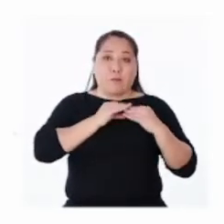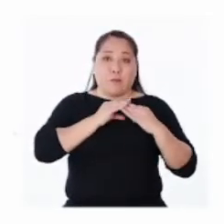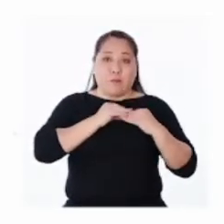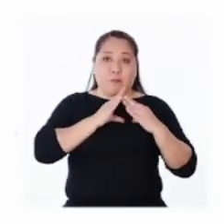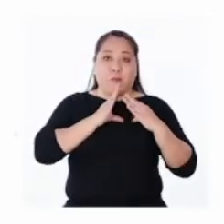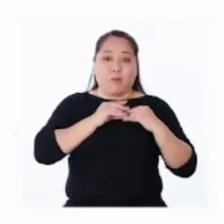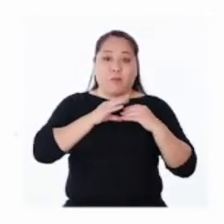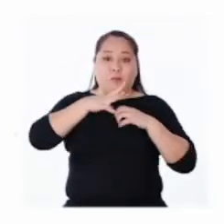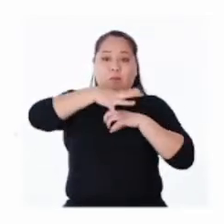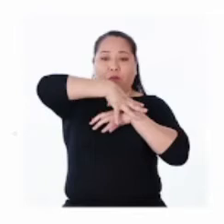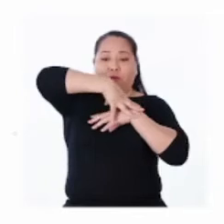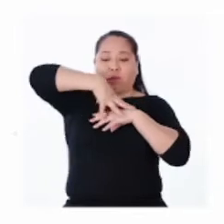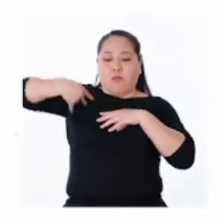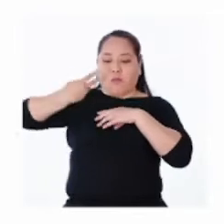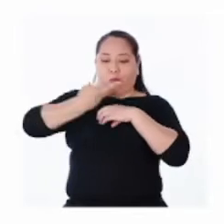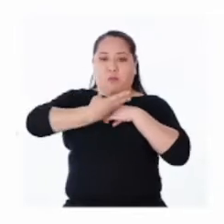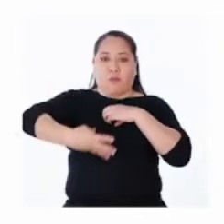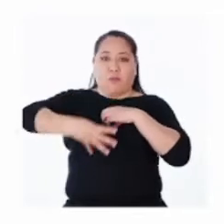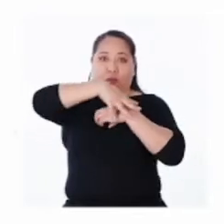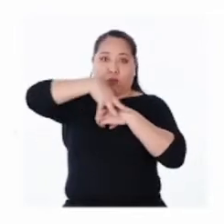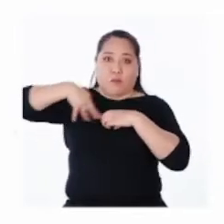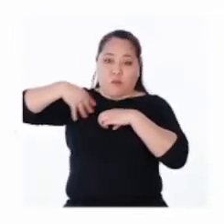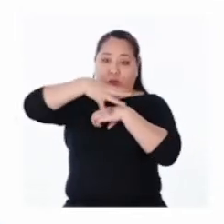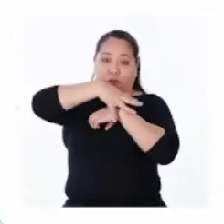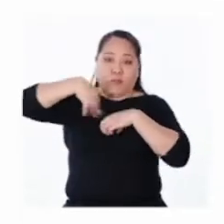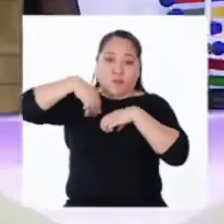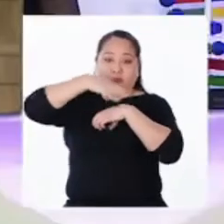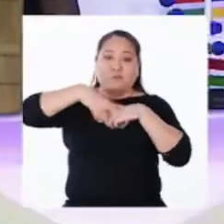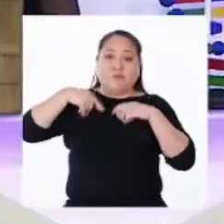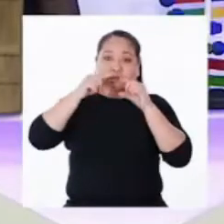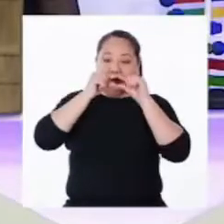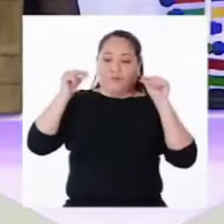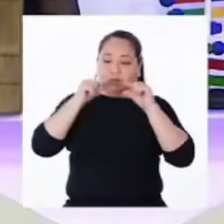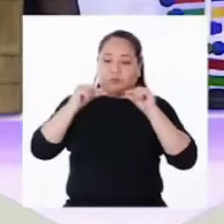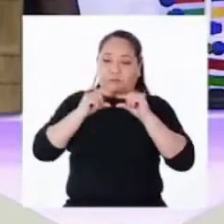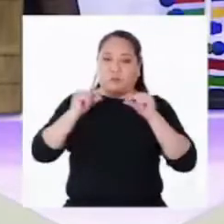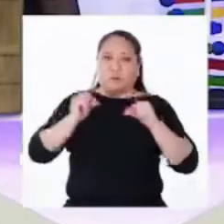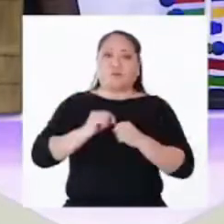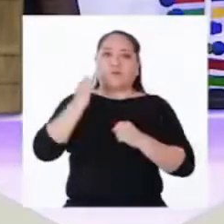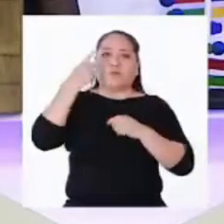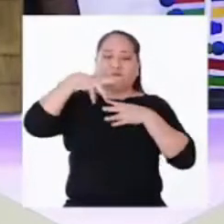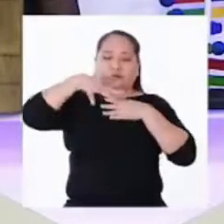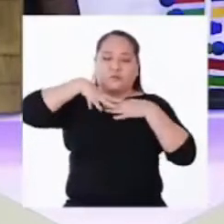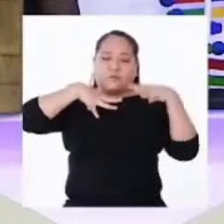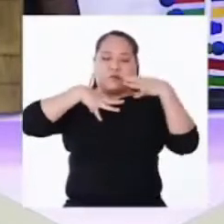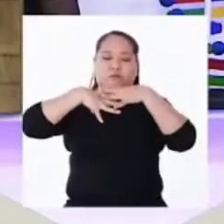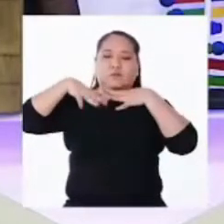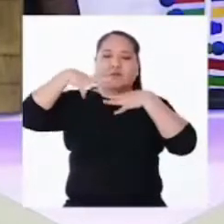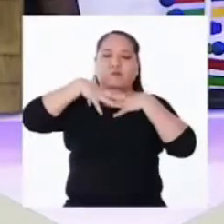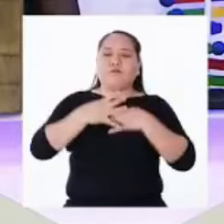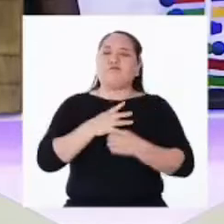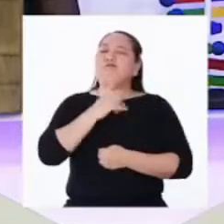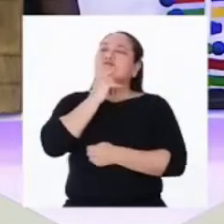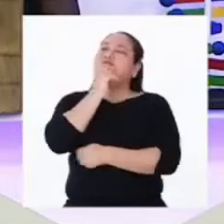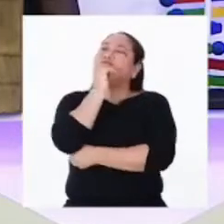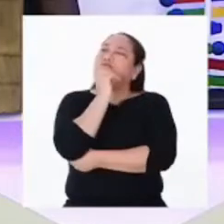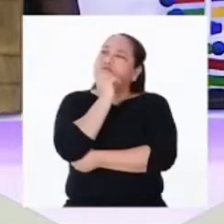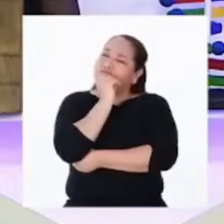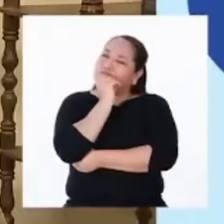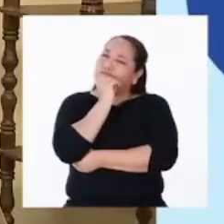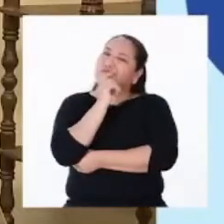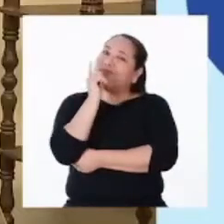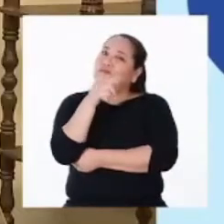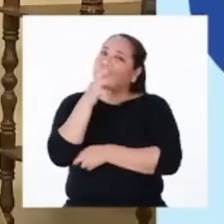que forman una única red tridimensional. ¿Es esto lo que le permite contraerse en las 3